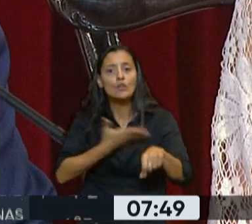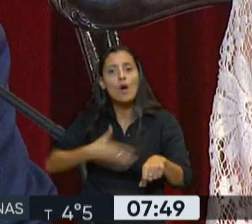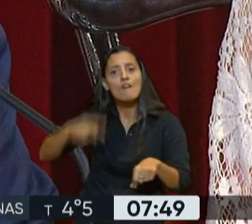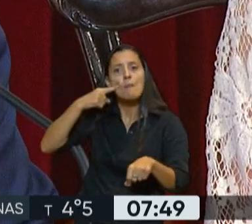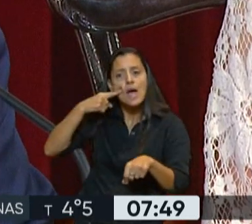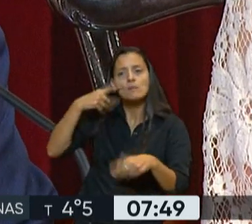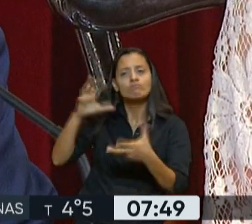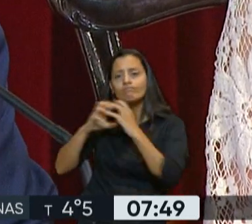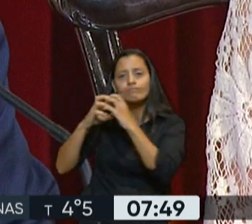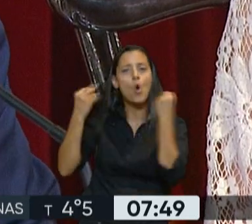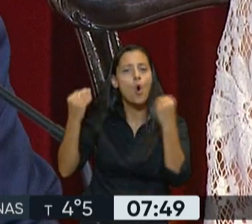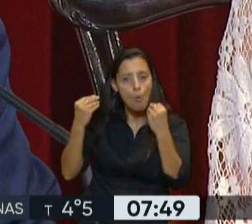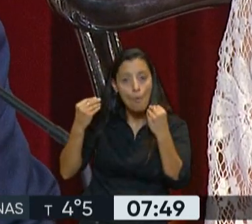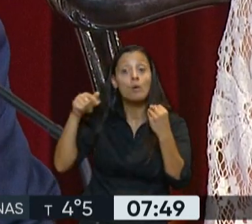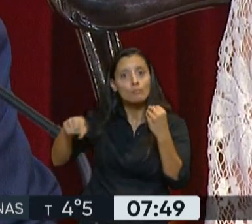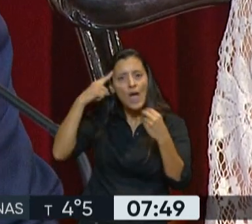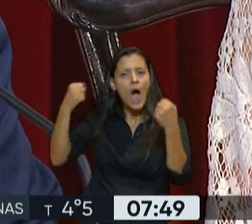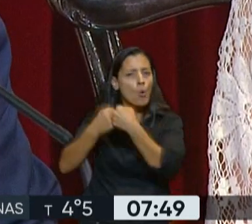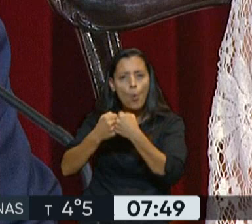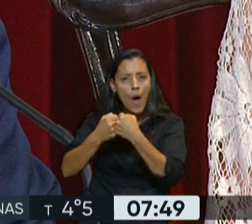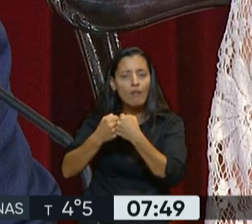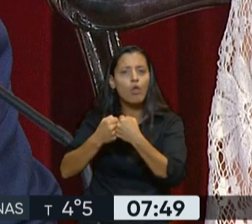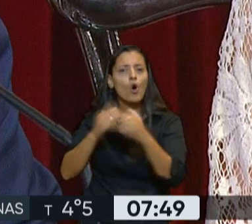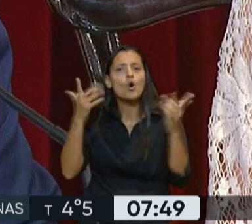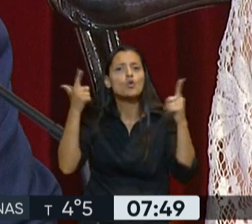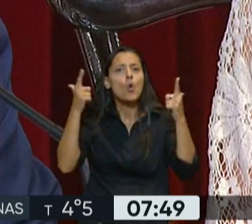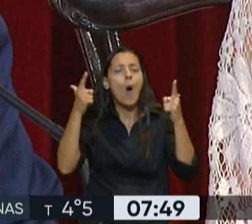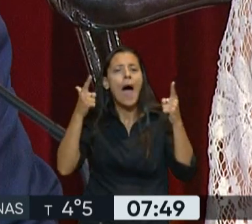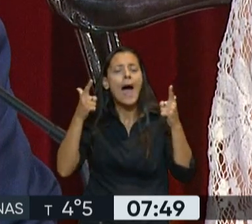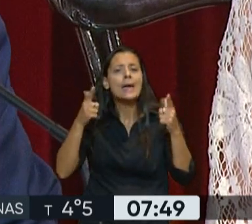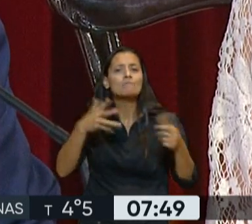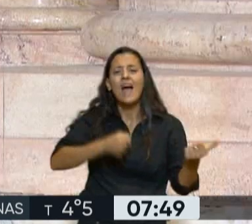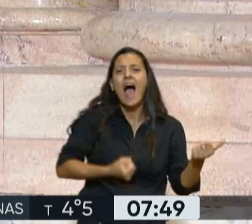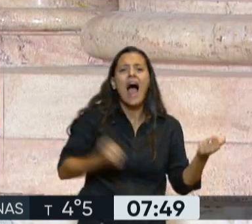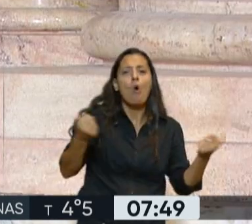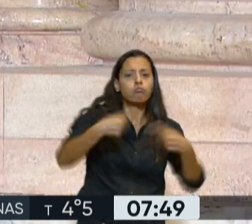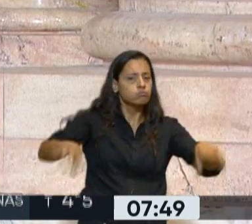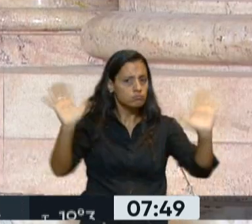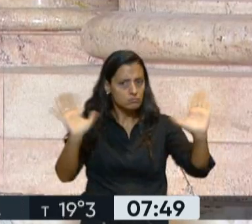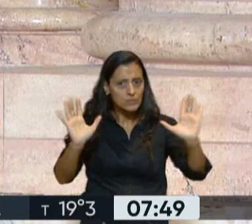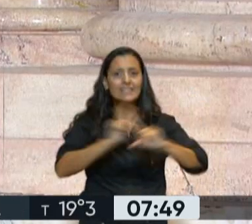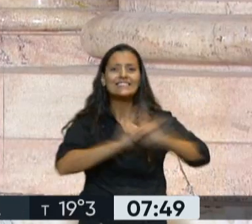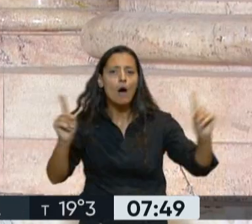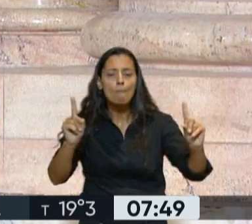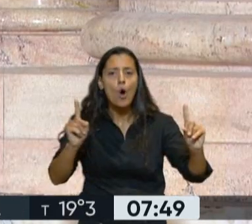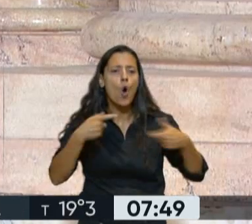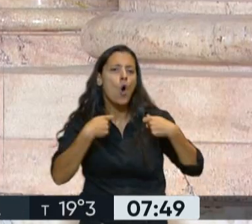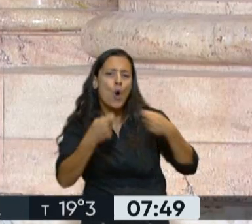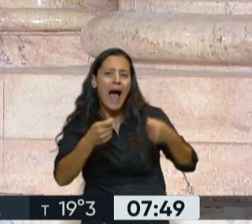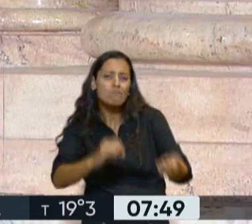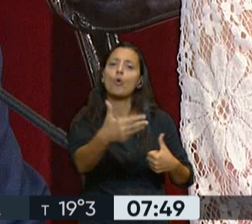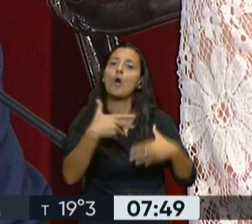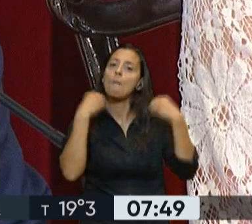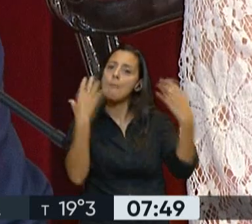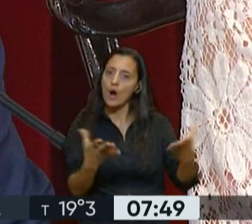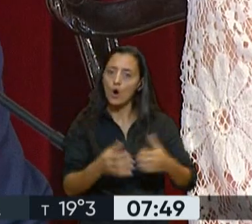Monetario Internacional. Es un acuerdo sin políticas de ajuste y con incremento del gasto real en todos los años del